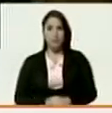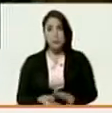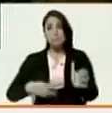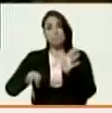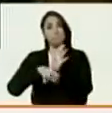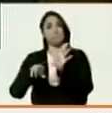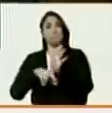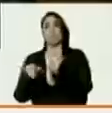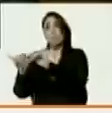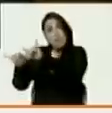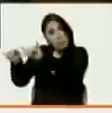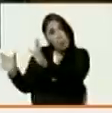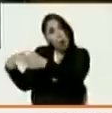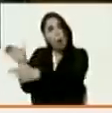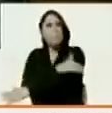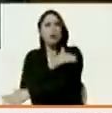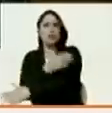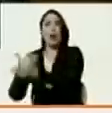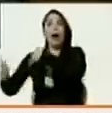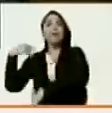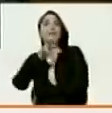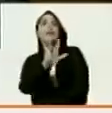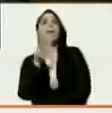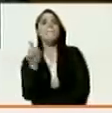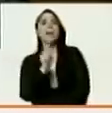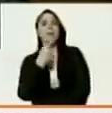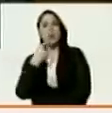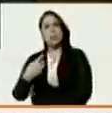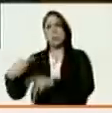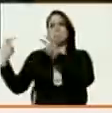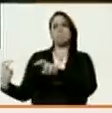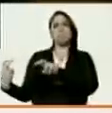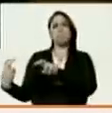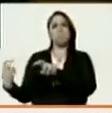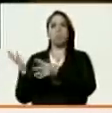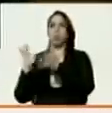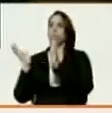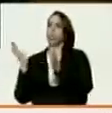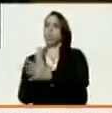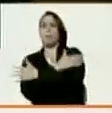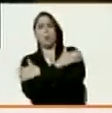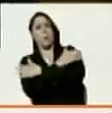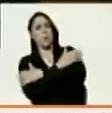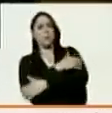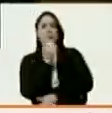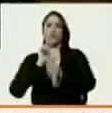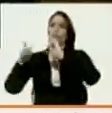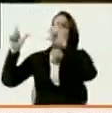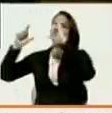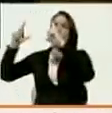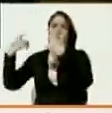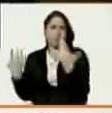entre sectores que hace 3 meses estaban sentados, abrazados, tomándose fotos.